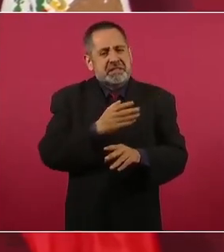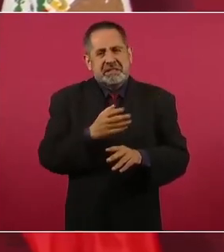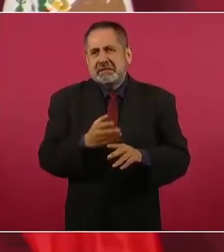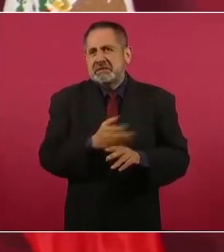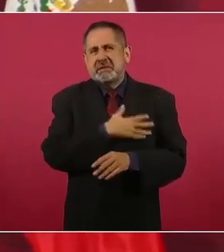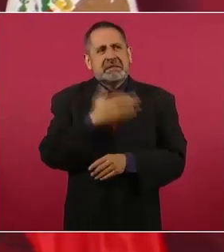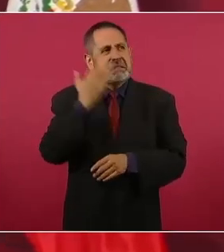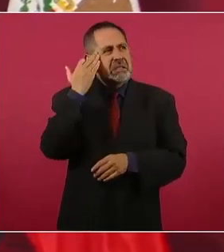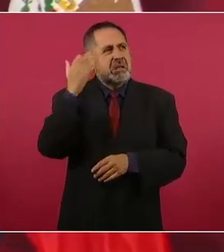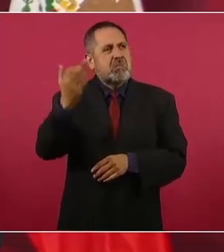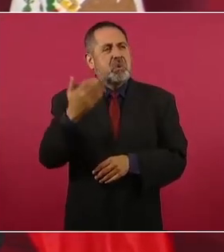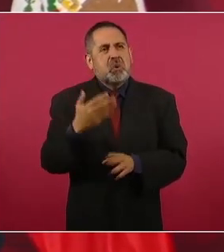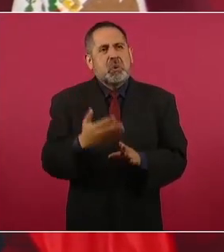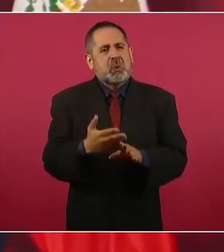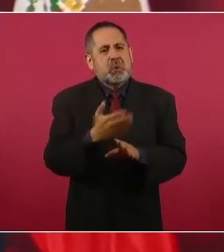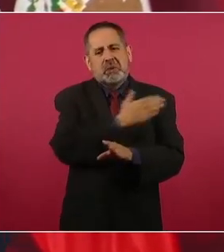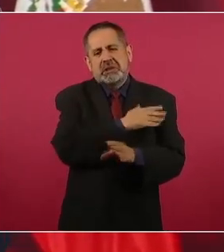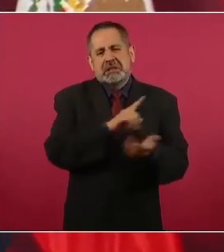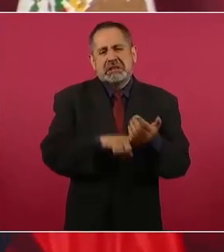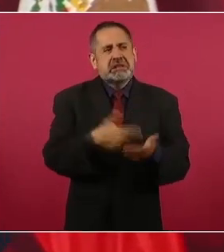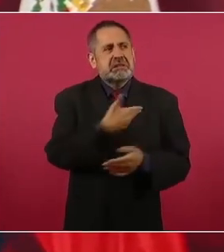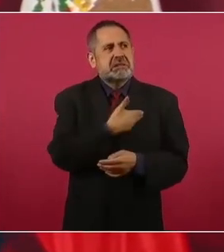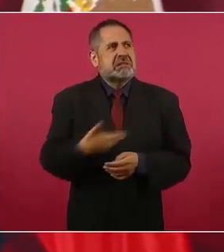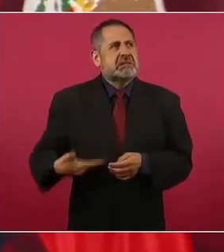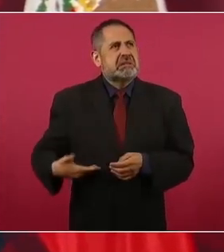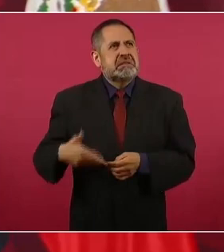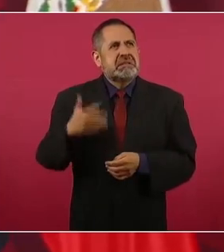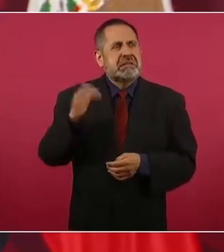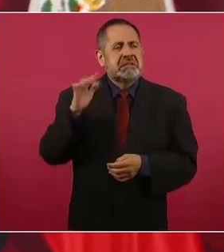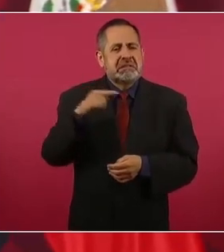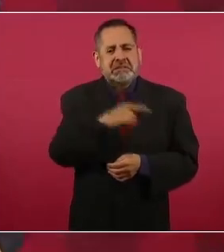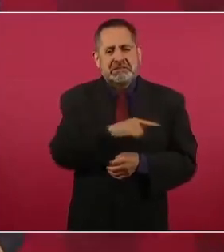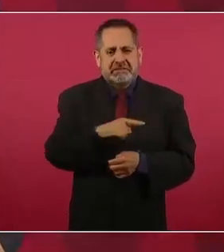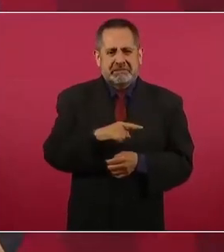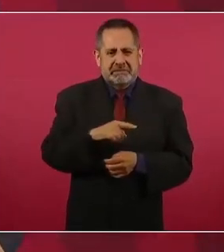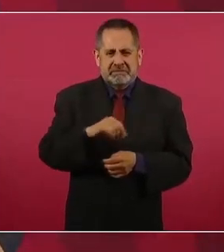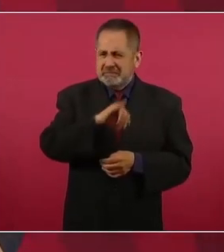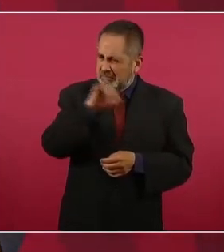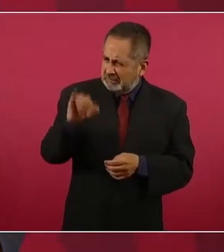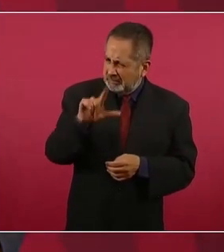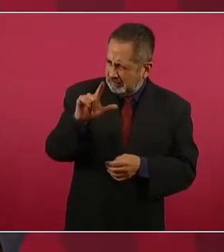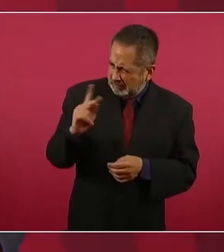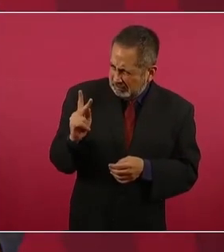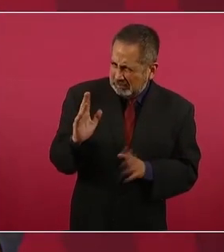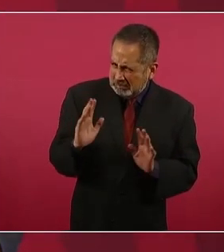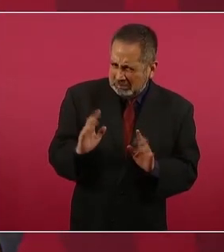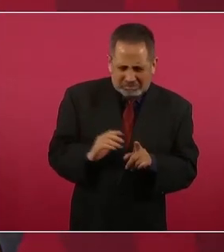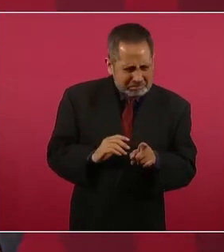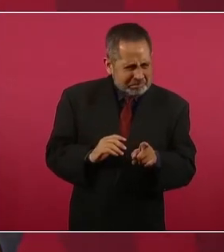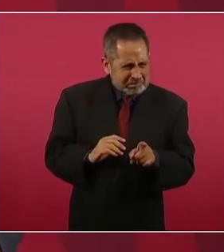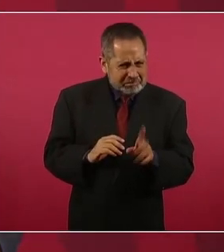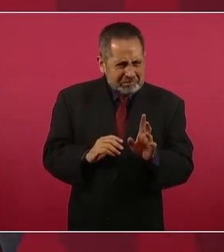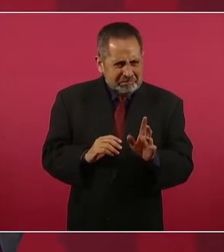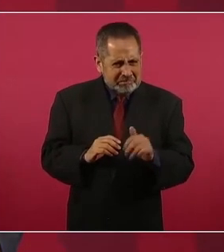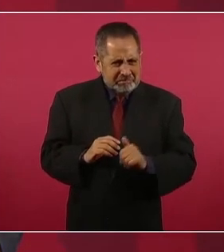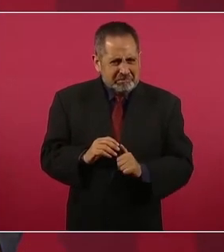la época del presidente López Portillo, ¿no?